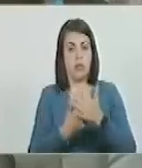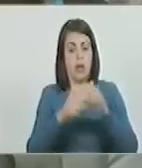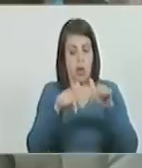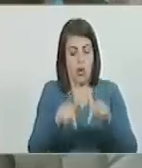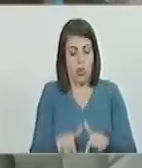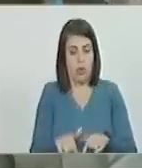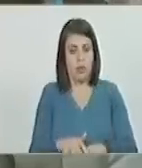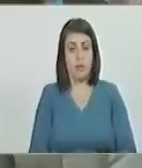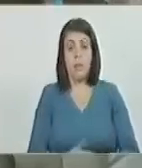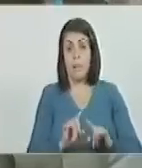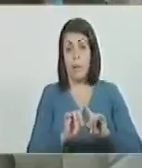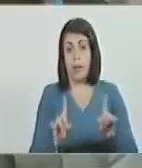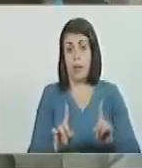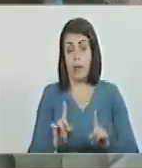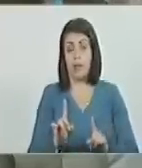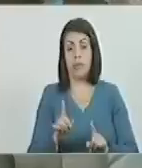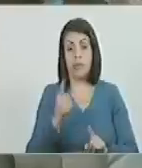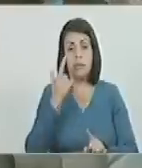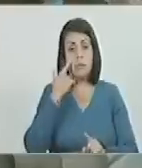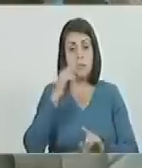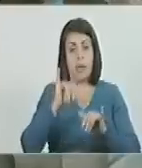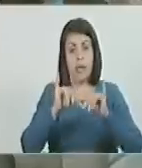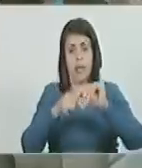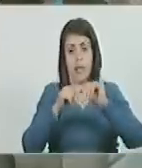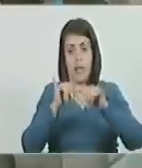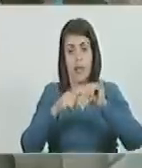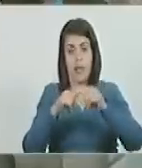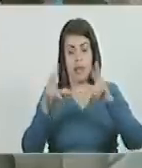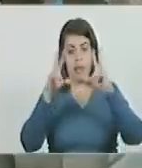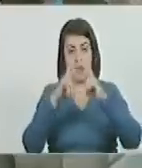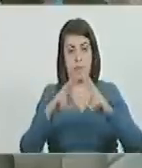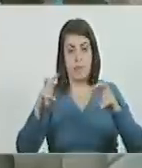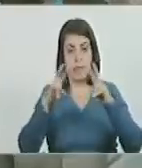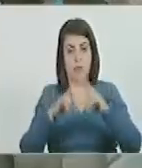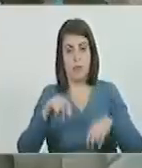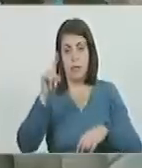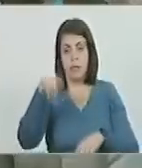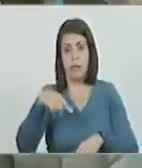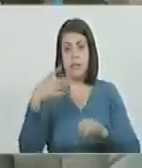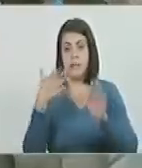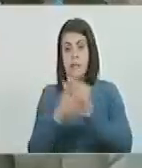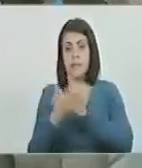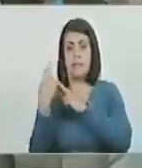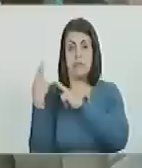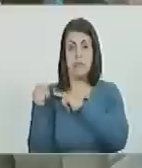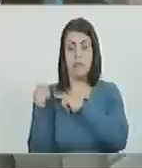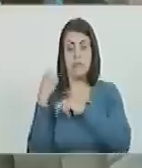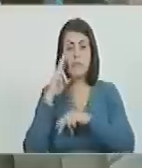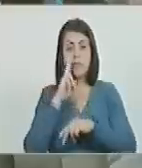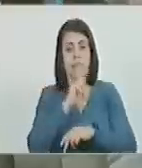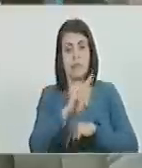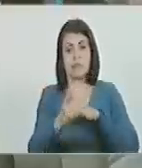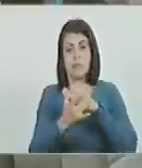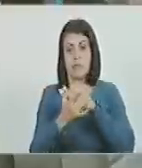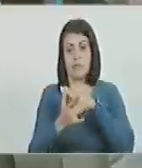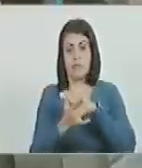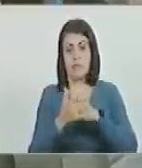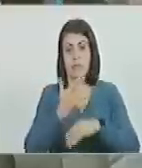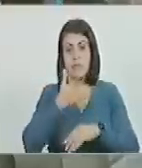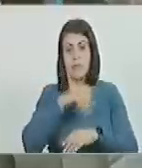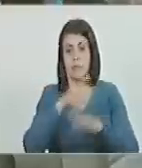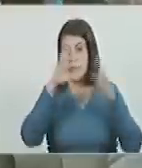hasta el presente. Pero su perfil como ingeniero e investigador también también representa una perspectiva técnica para